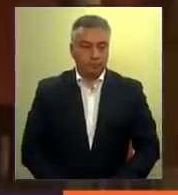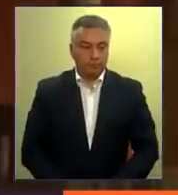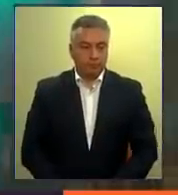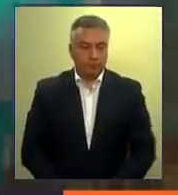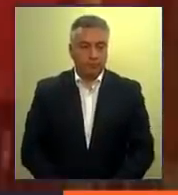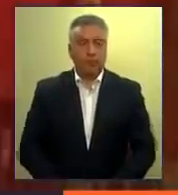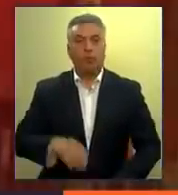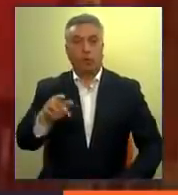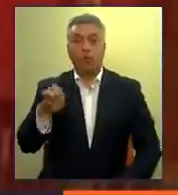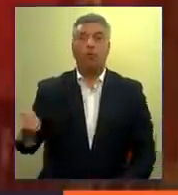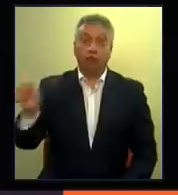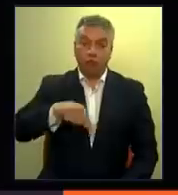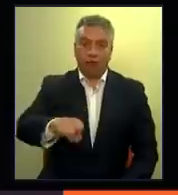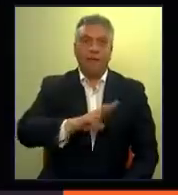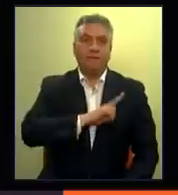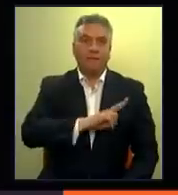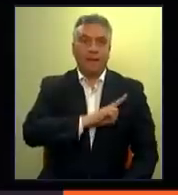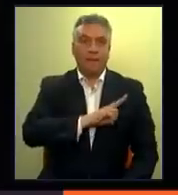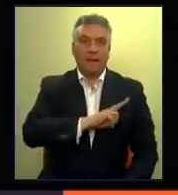Volvemos a Valparaíso.